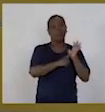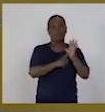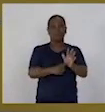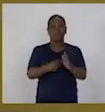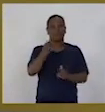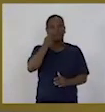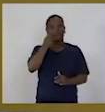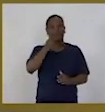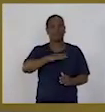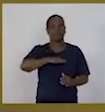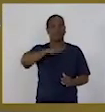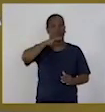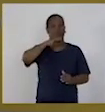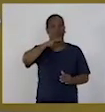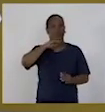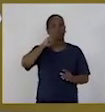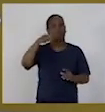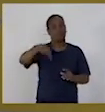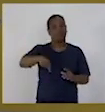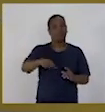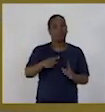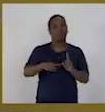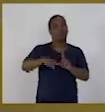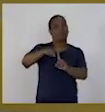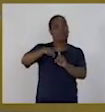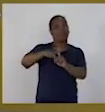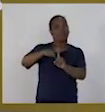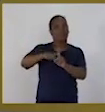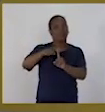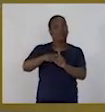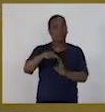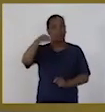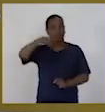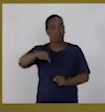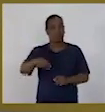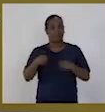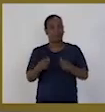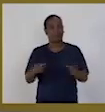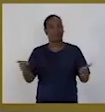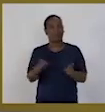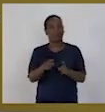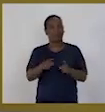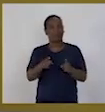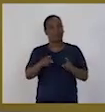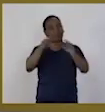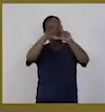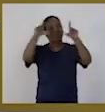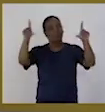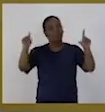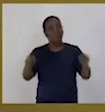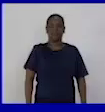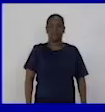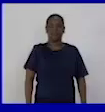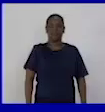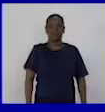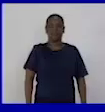las temperaturas y dimos este resumen terminal de cada uno de los factores que vimos a